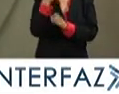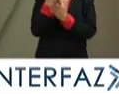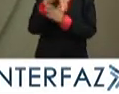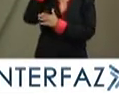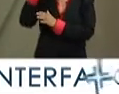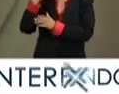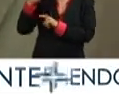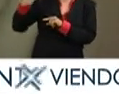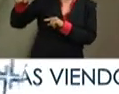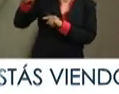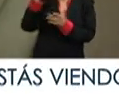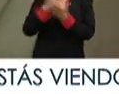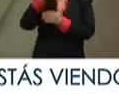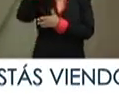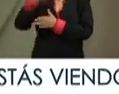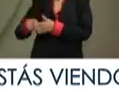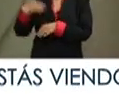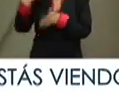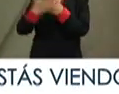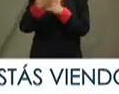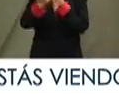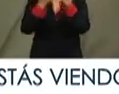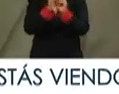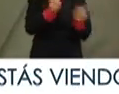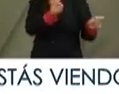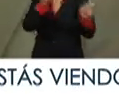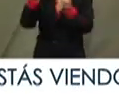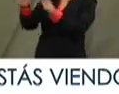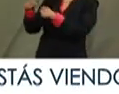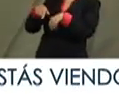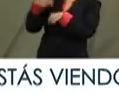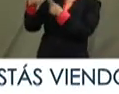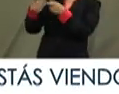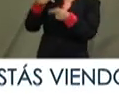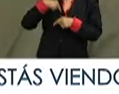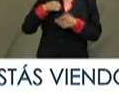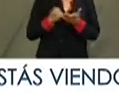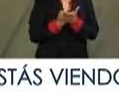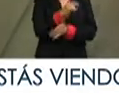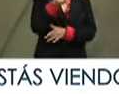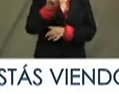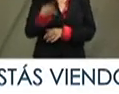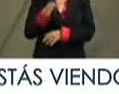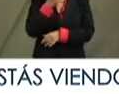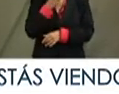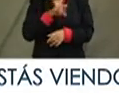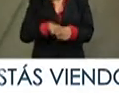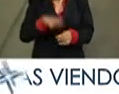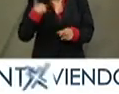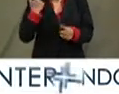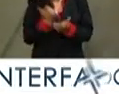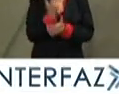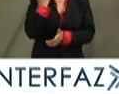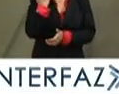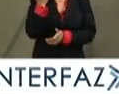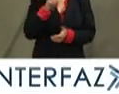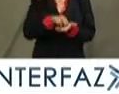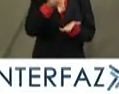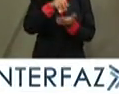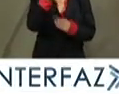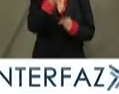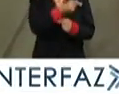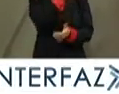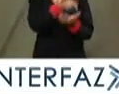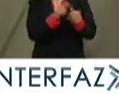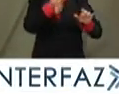Ciudad de México, ¿no? A la Ciudad de México llegará el próximo año, pero se decidió que en el marco de este festival Saltillo fuera la primera